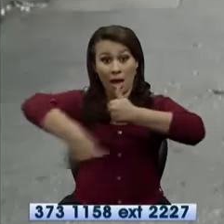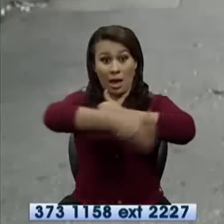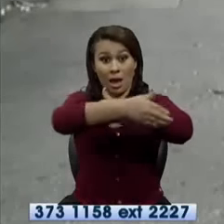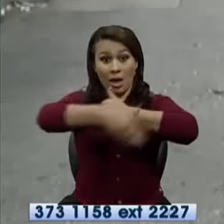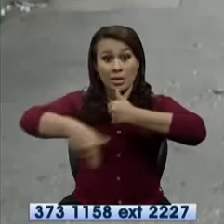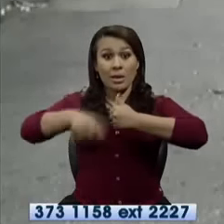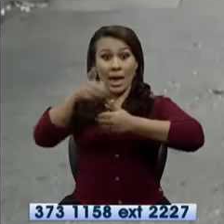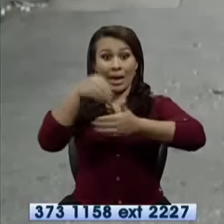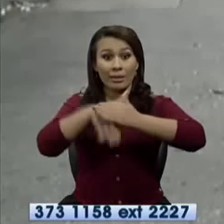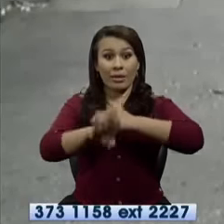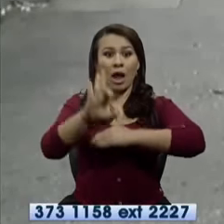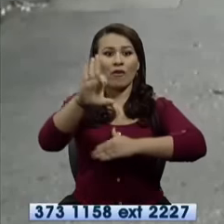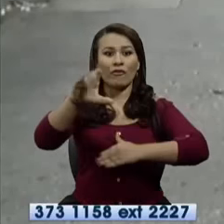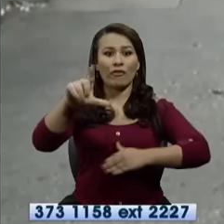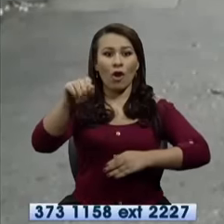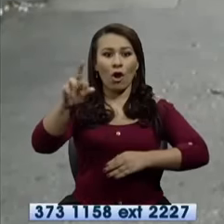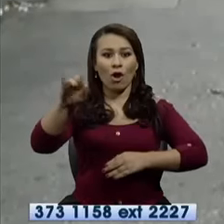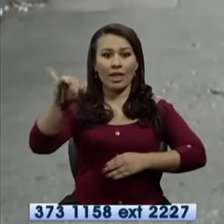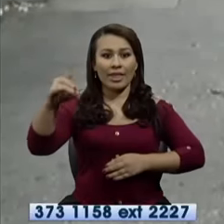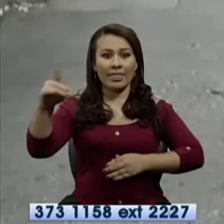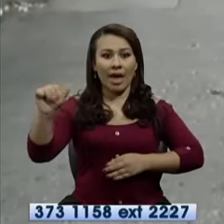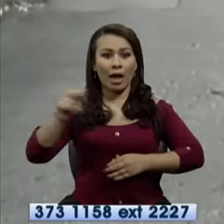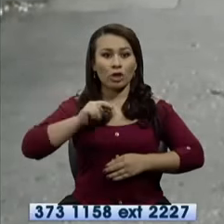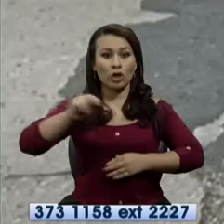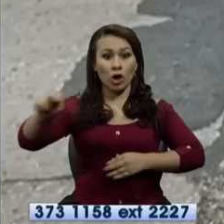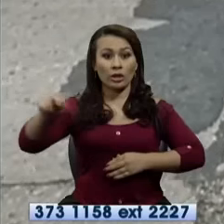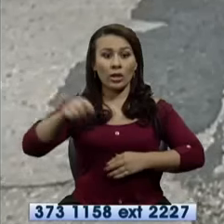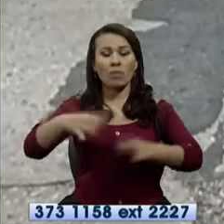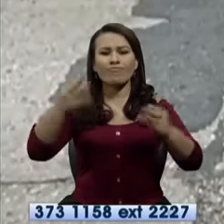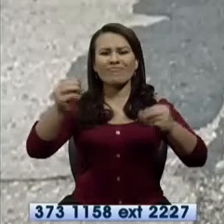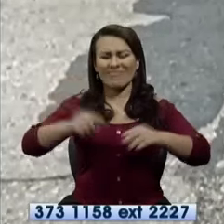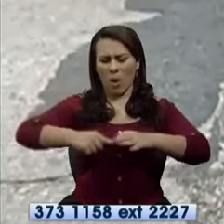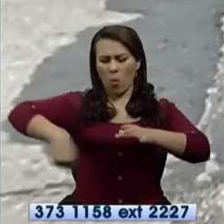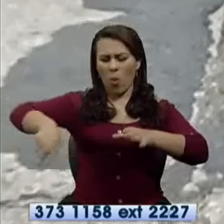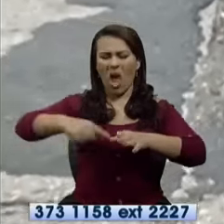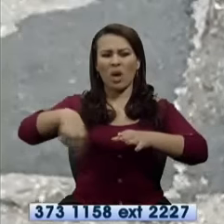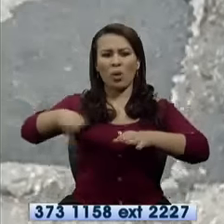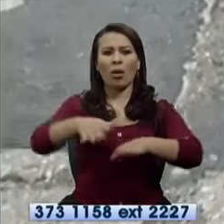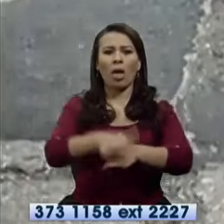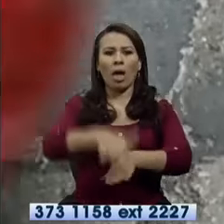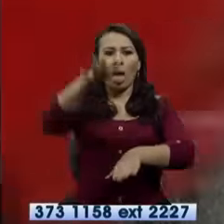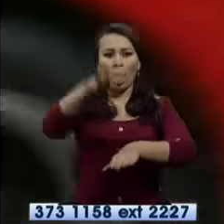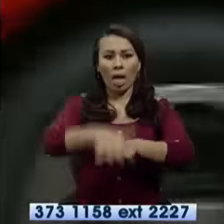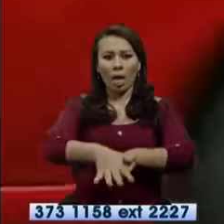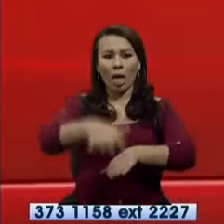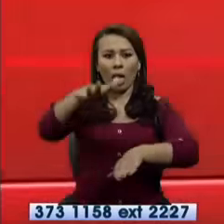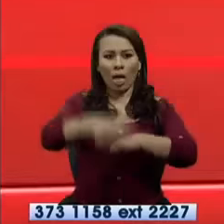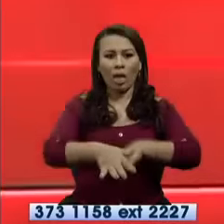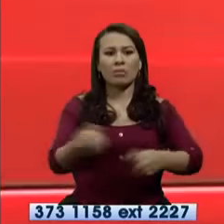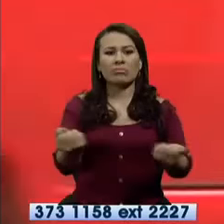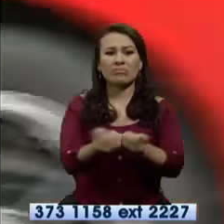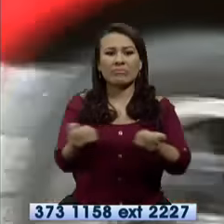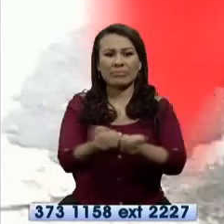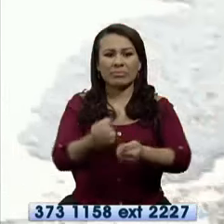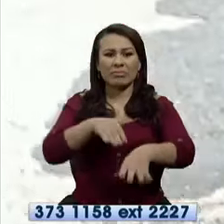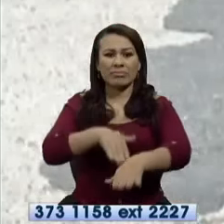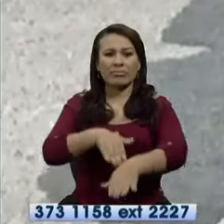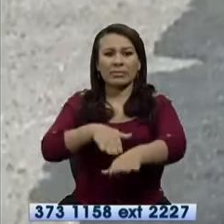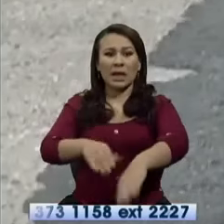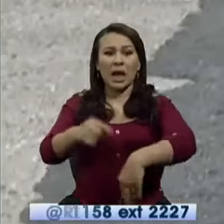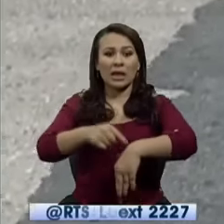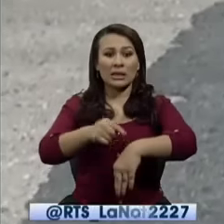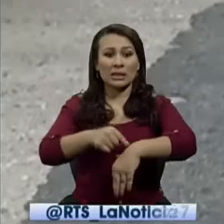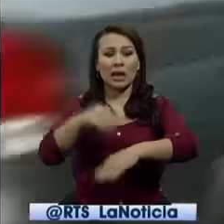ingreso a la Florida Norte vías salpic de baches que colaboran con el congestionamiento vehicular en horas